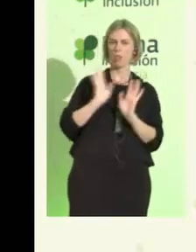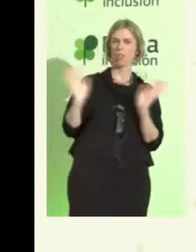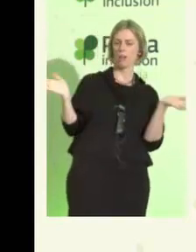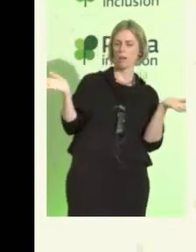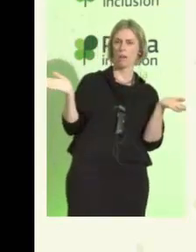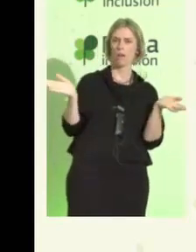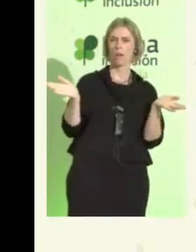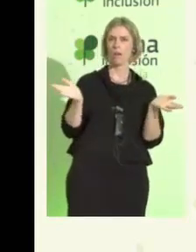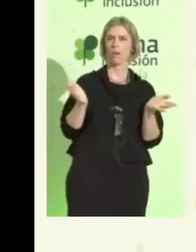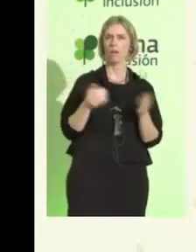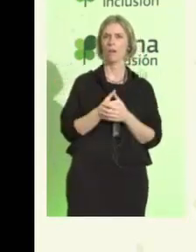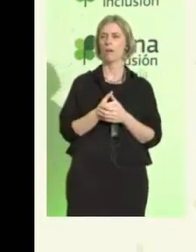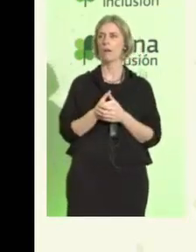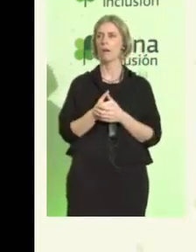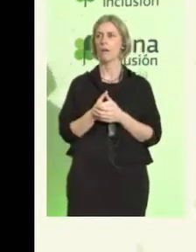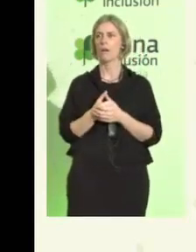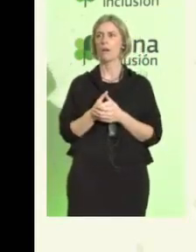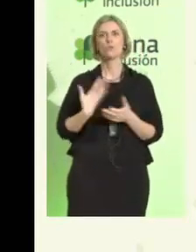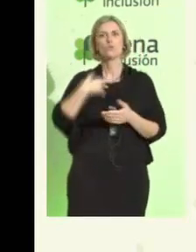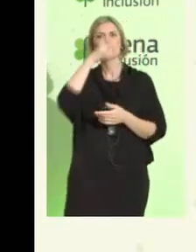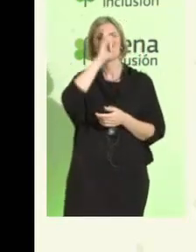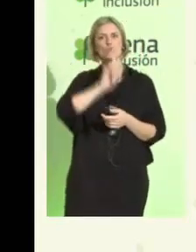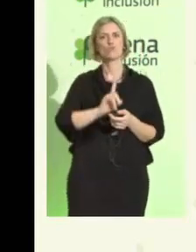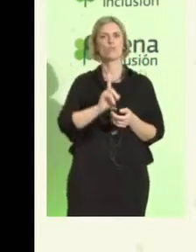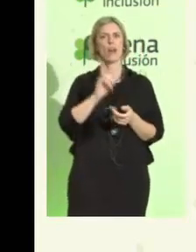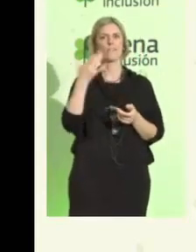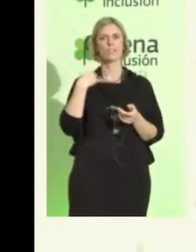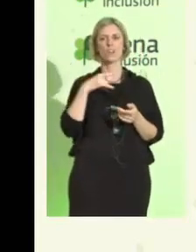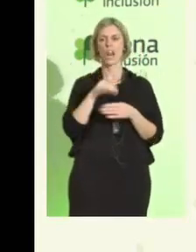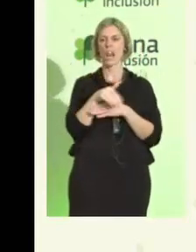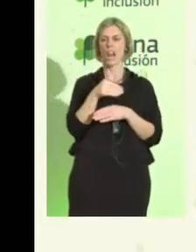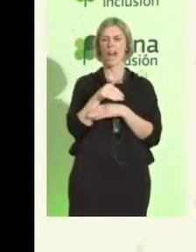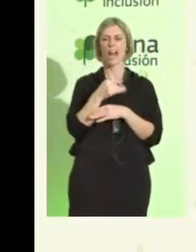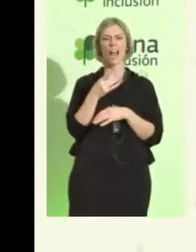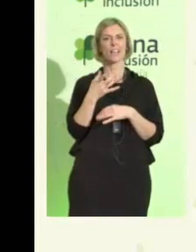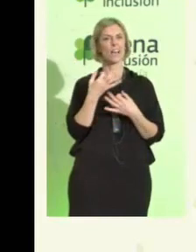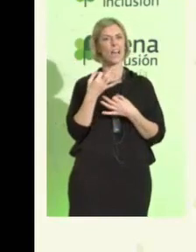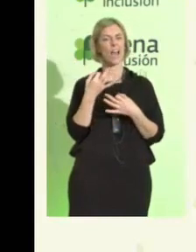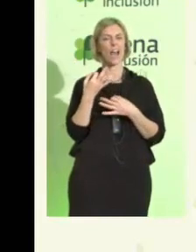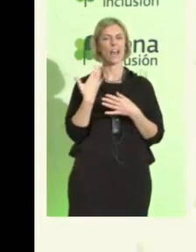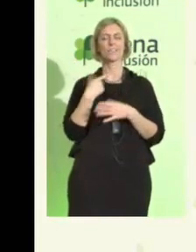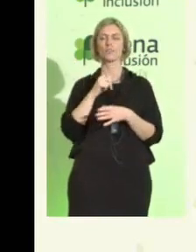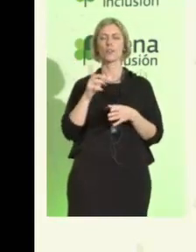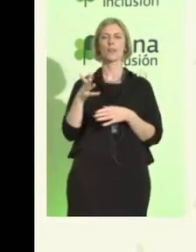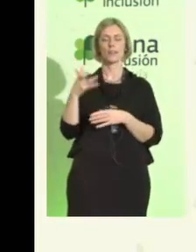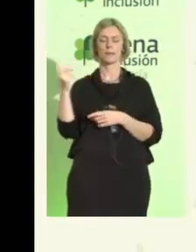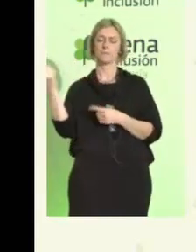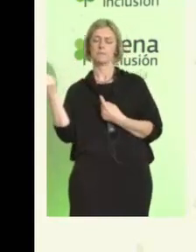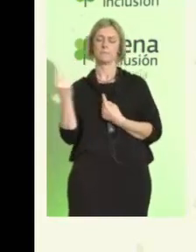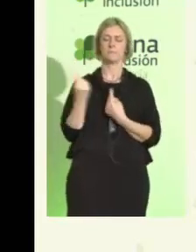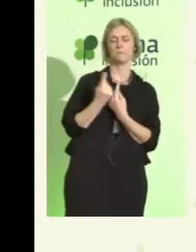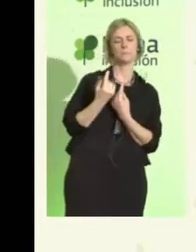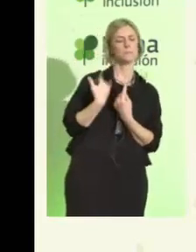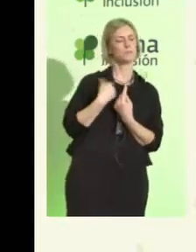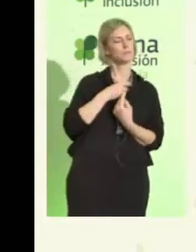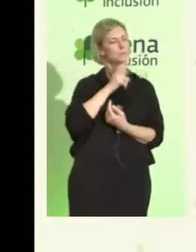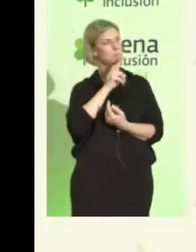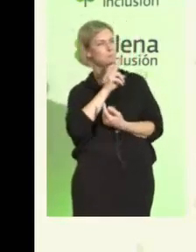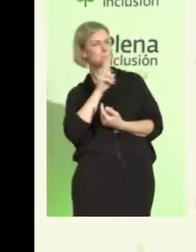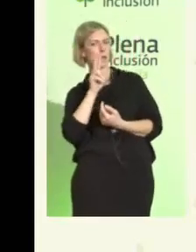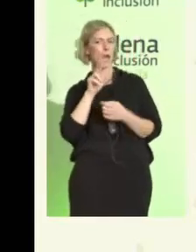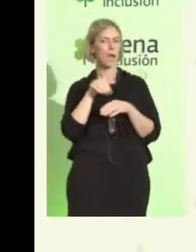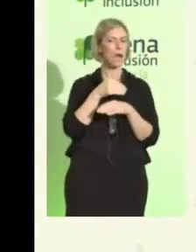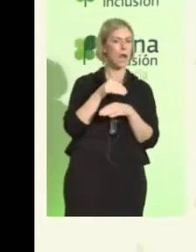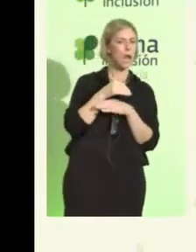Y me decías, ni siquiera sabe qué es lo que hay aquí fuera, cómo lo va a decir algo. Así empezó a ver lo que había. Y salimos un par de veces,